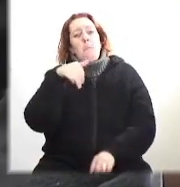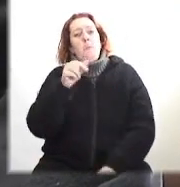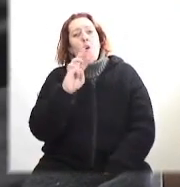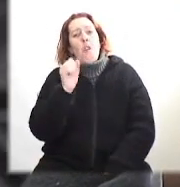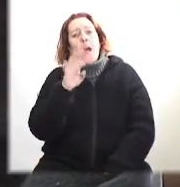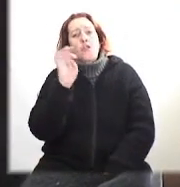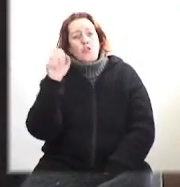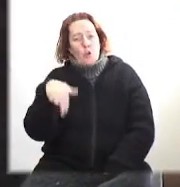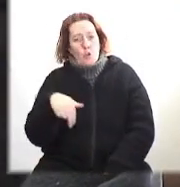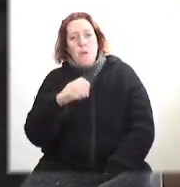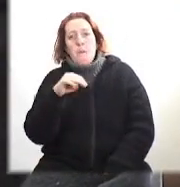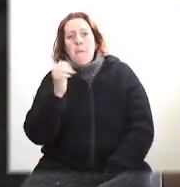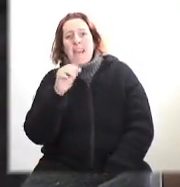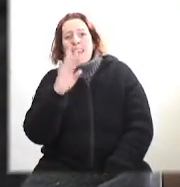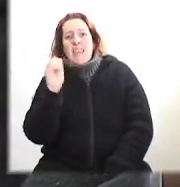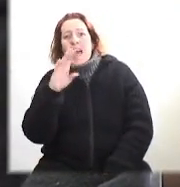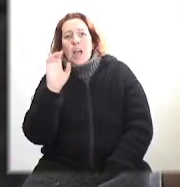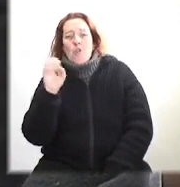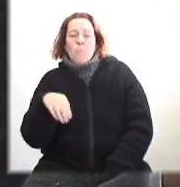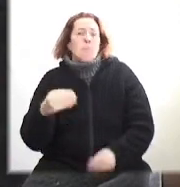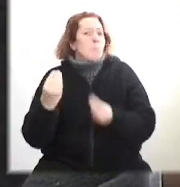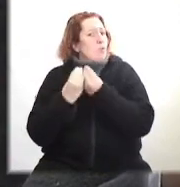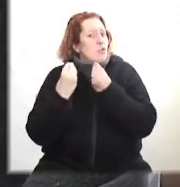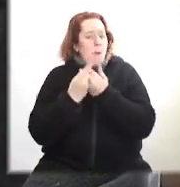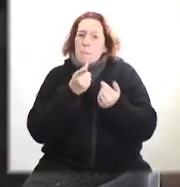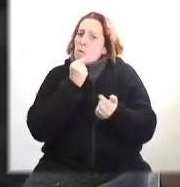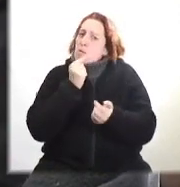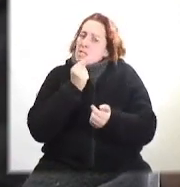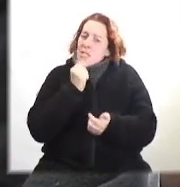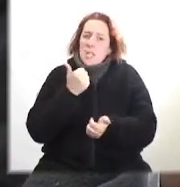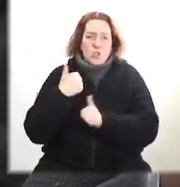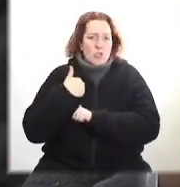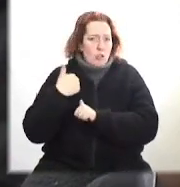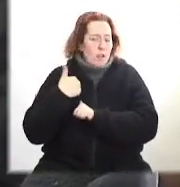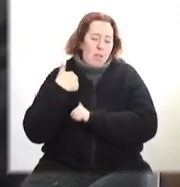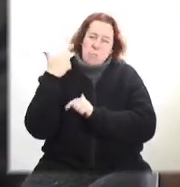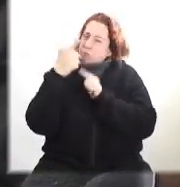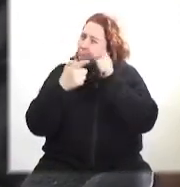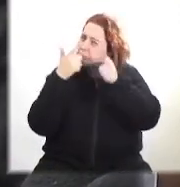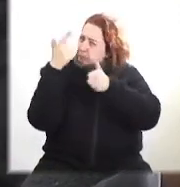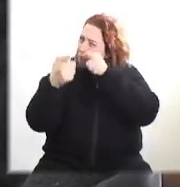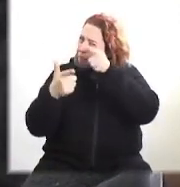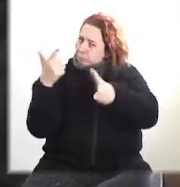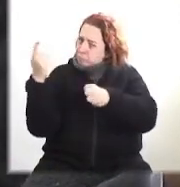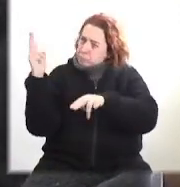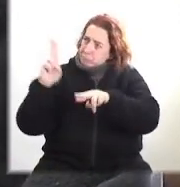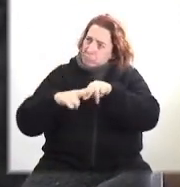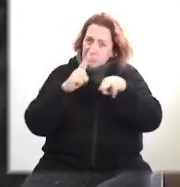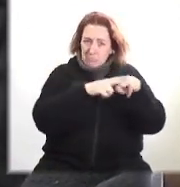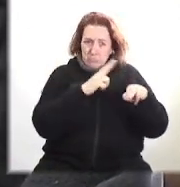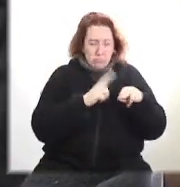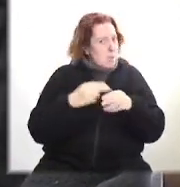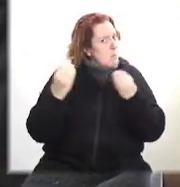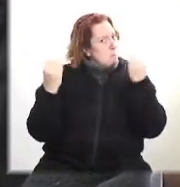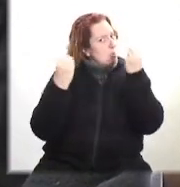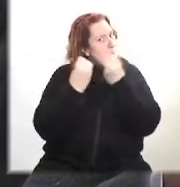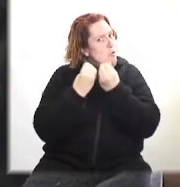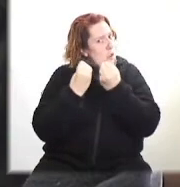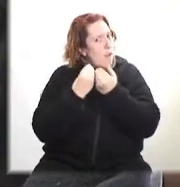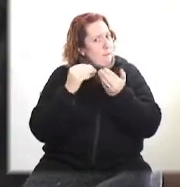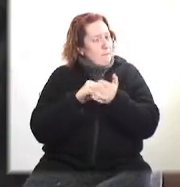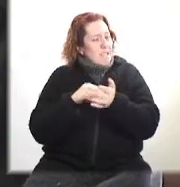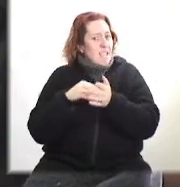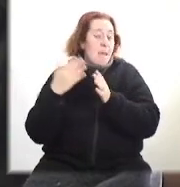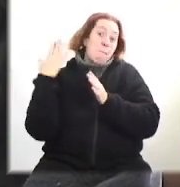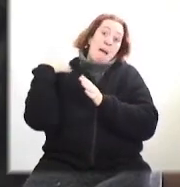nos duelen los muchos policías y soldados asesinados vilmente, muchas veces hasta por la espalda y a